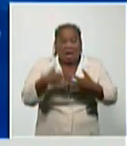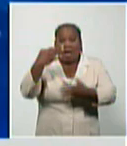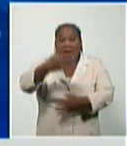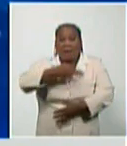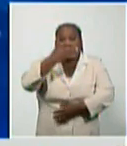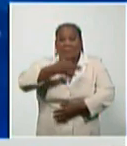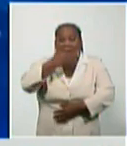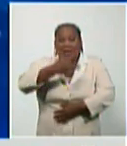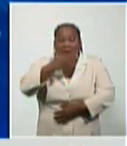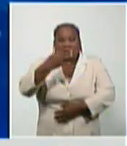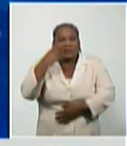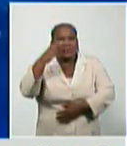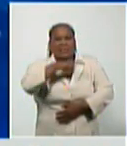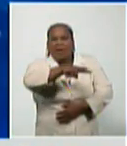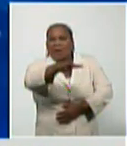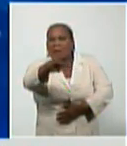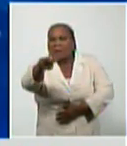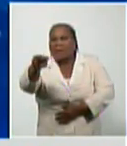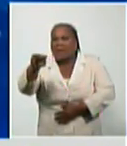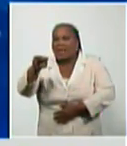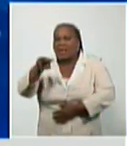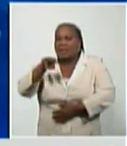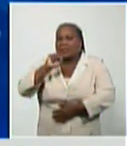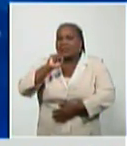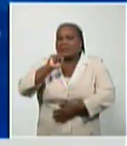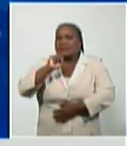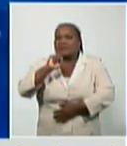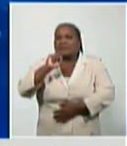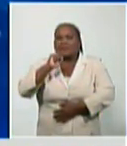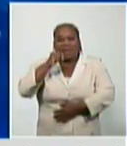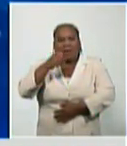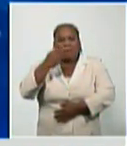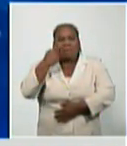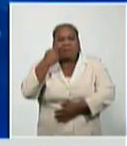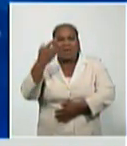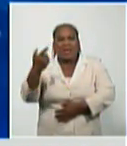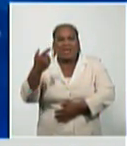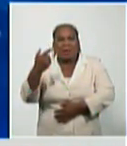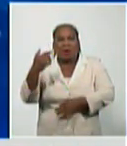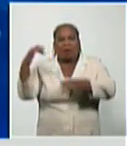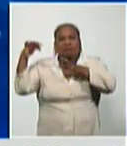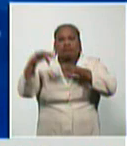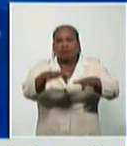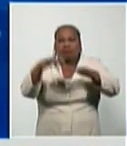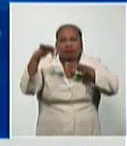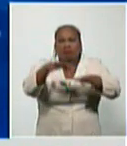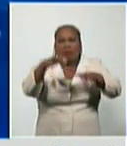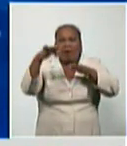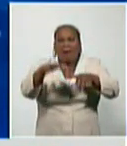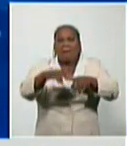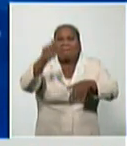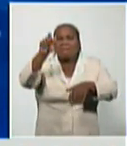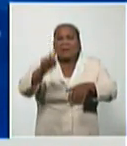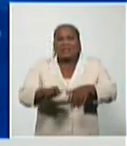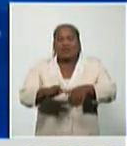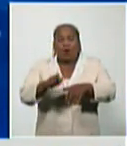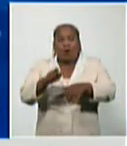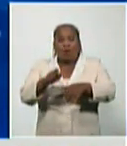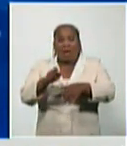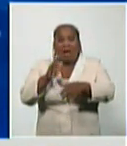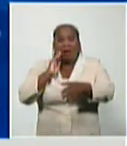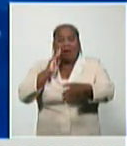aspectos de desorganización. Uno veía la avalancha esa que se produjo de personas que no se